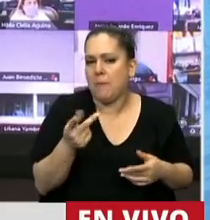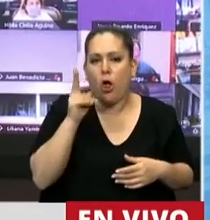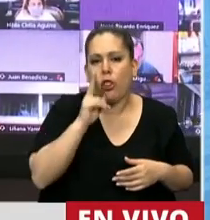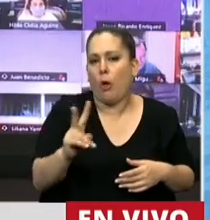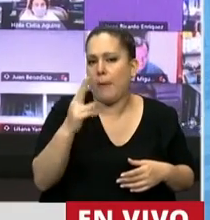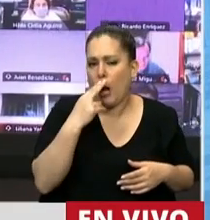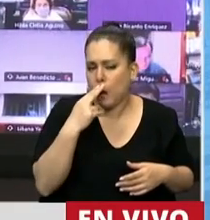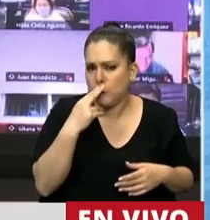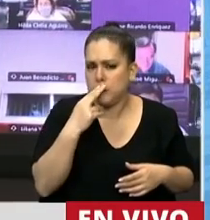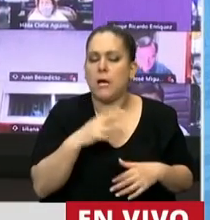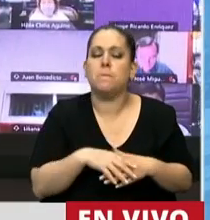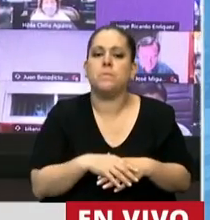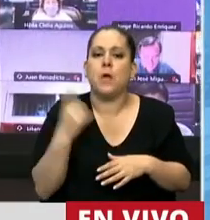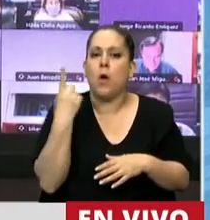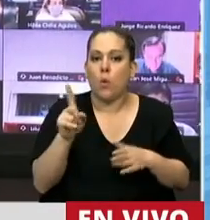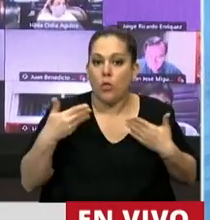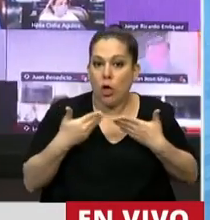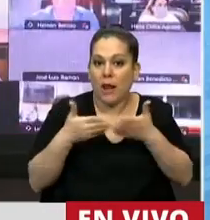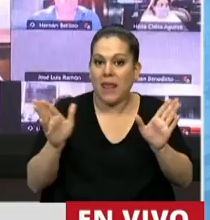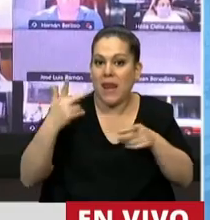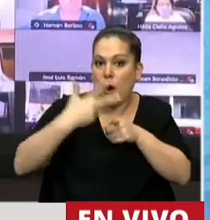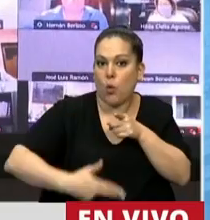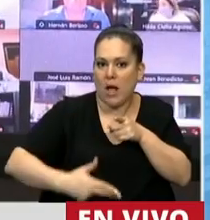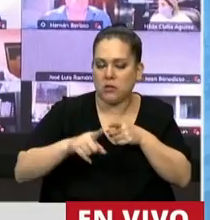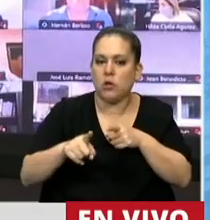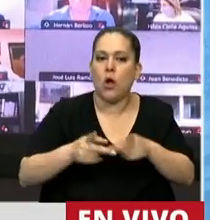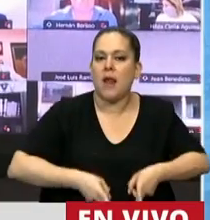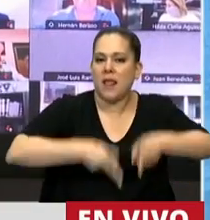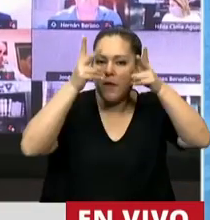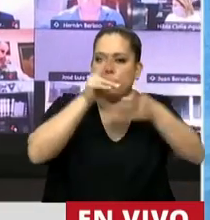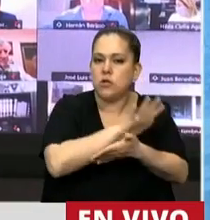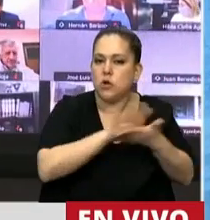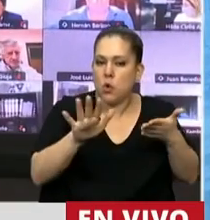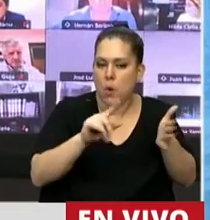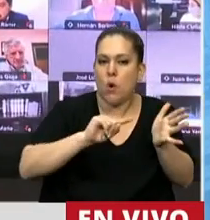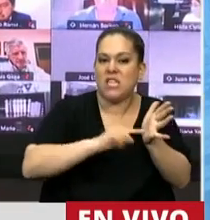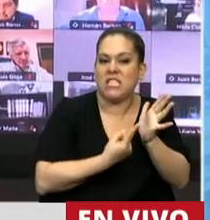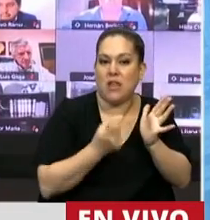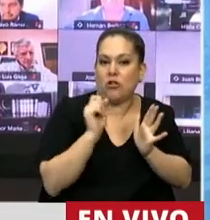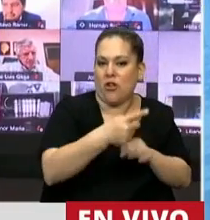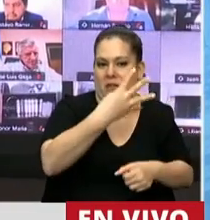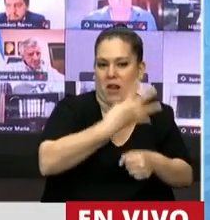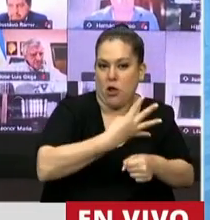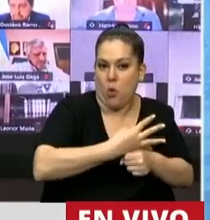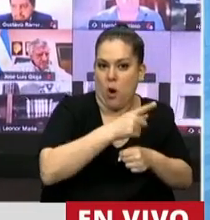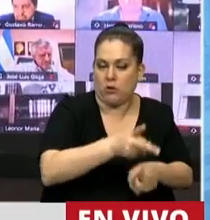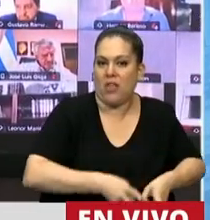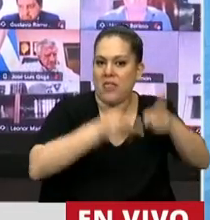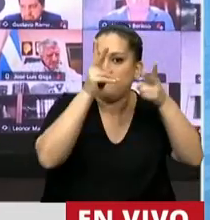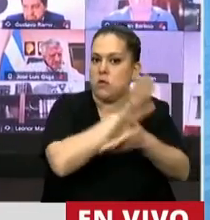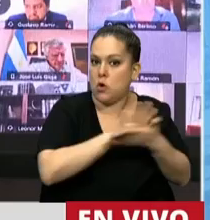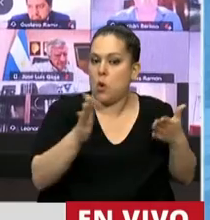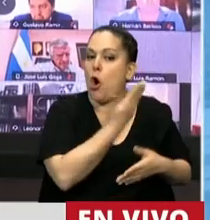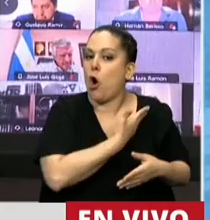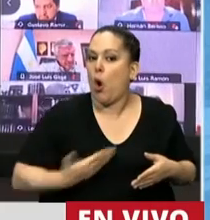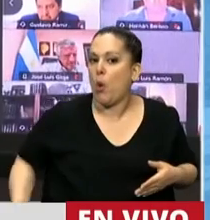2011 cuando inaugurábamos el edificio del nuevo centro cívico en la ciudad de río cuarto el actual gobernador